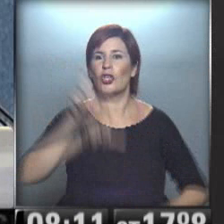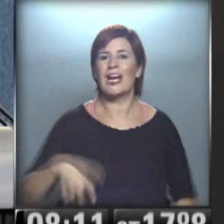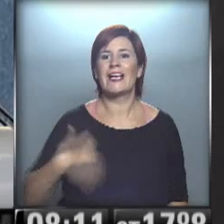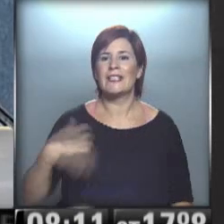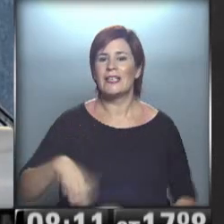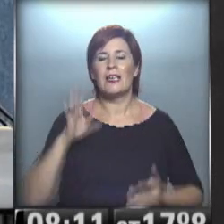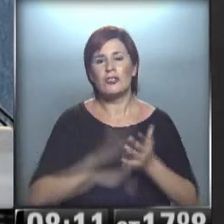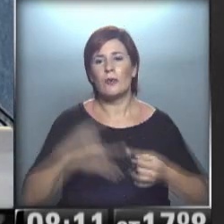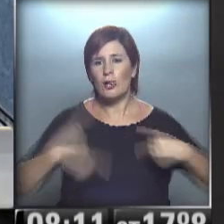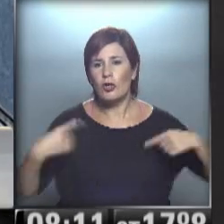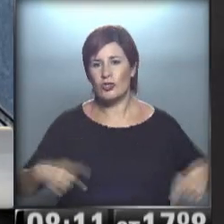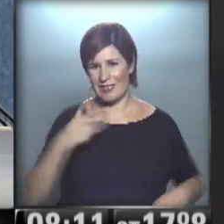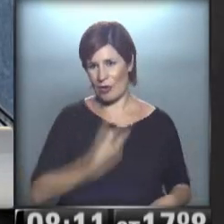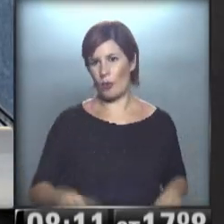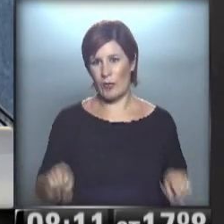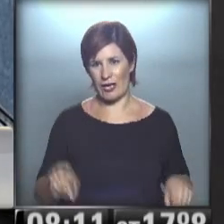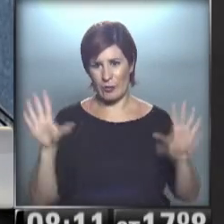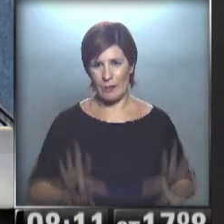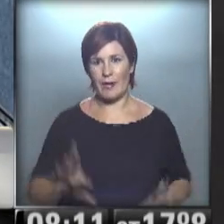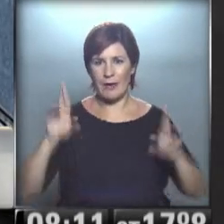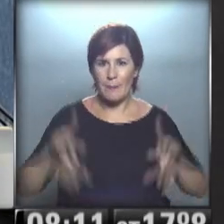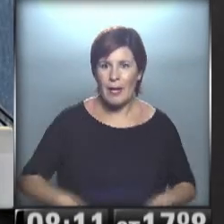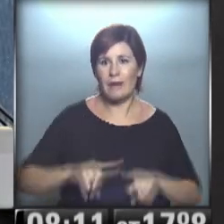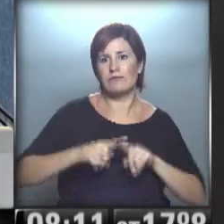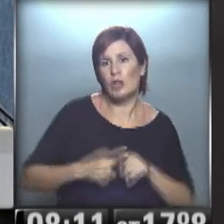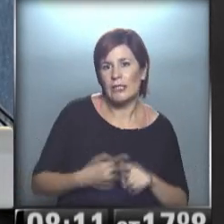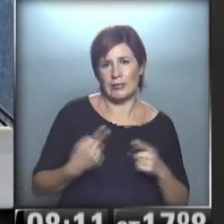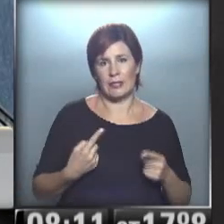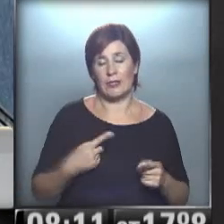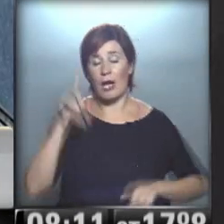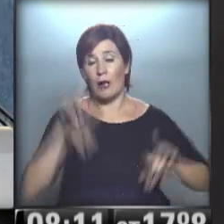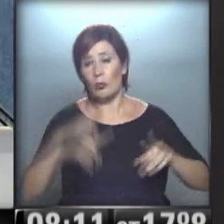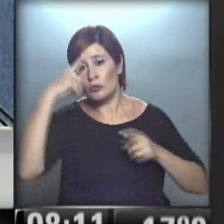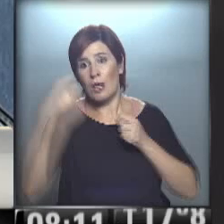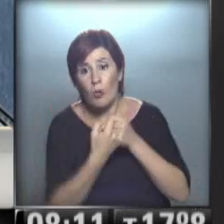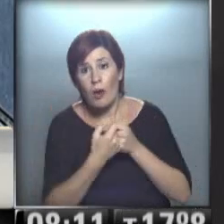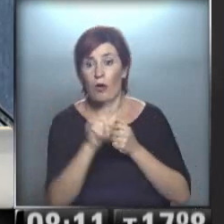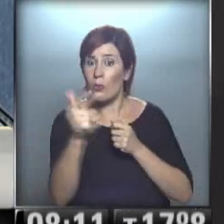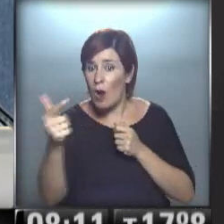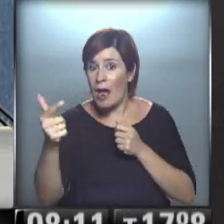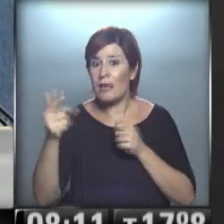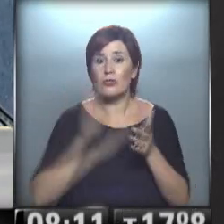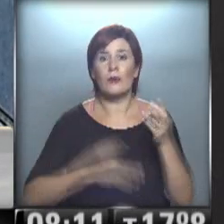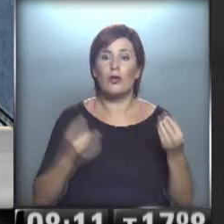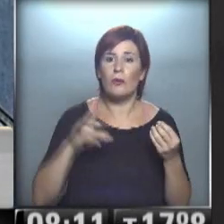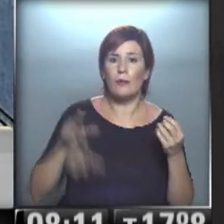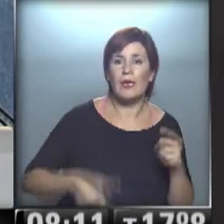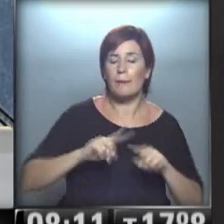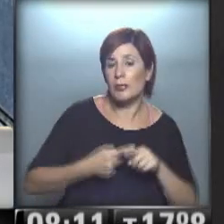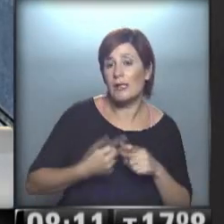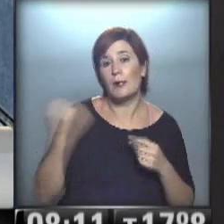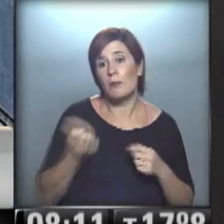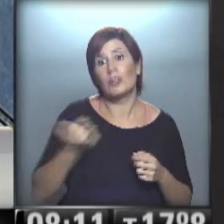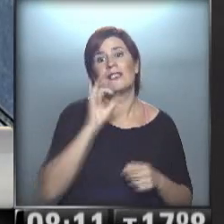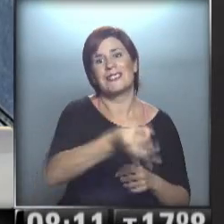respecto a los alcances de las políticas públicas, coincidan o no coincidan con diagnóstico, evaluación y ejecución de las mismas. Y